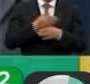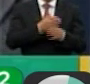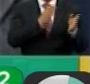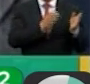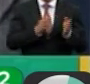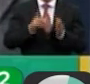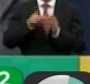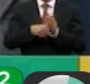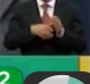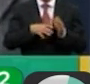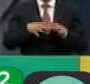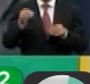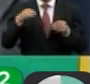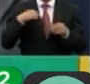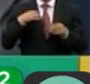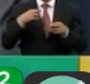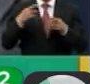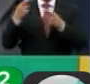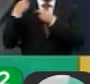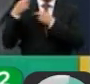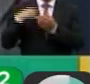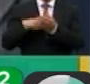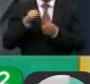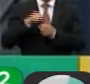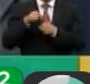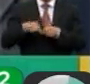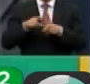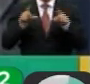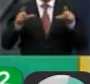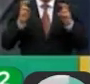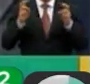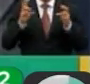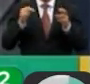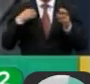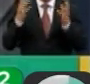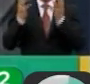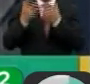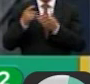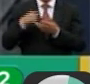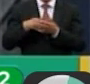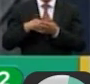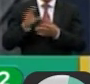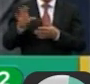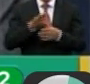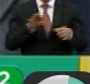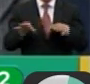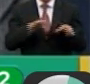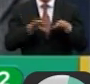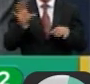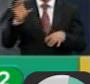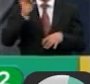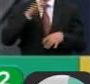ir saliendo seguramente. Yo no soy aquí el que trabajo en la parte operativa, coordino, entonces ya la parte operativa de